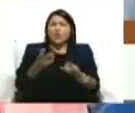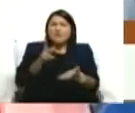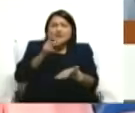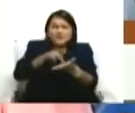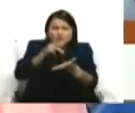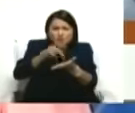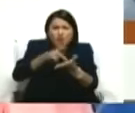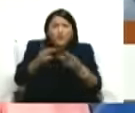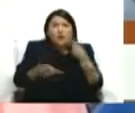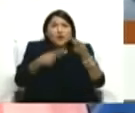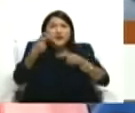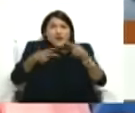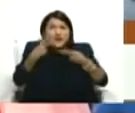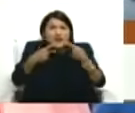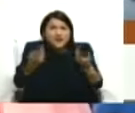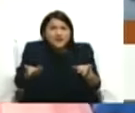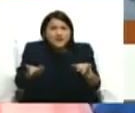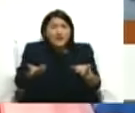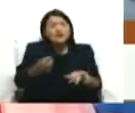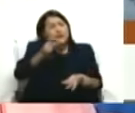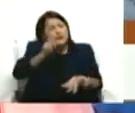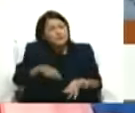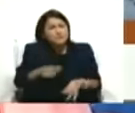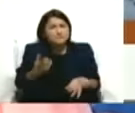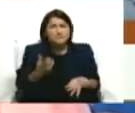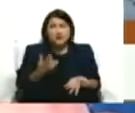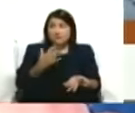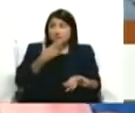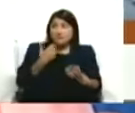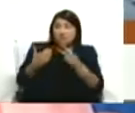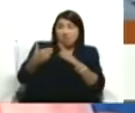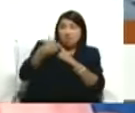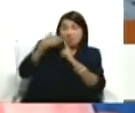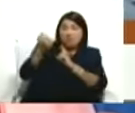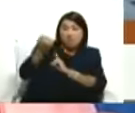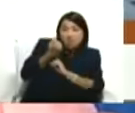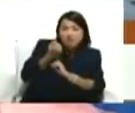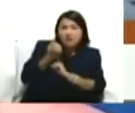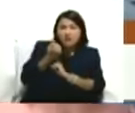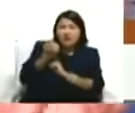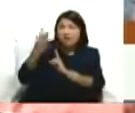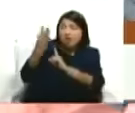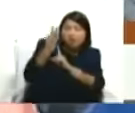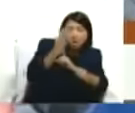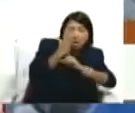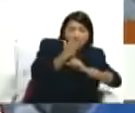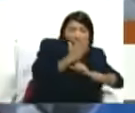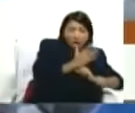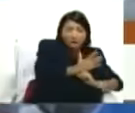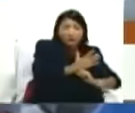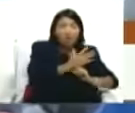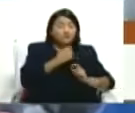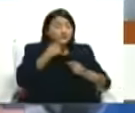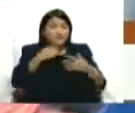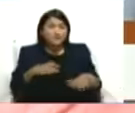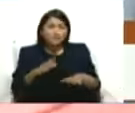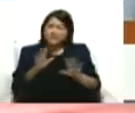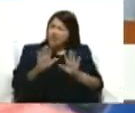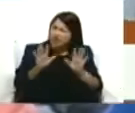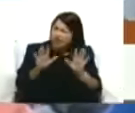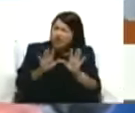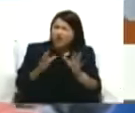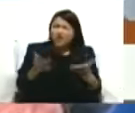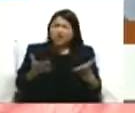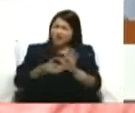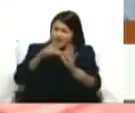política, sin que nuestras vidas fueran amenazadas, sin que fuésemos perseguidos, desaparecidos.